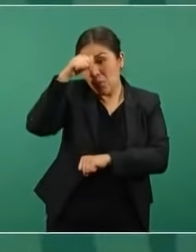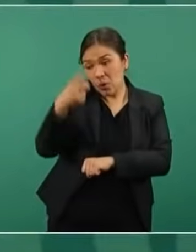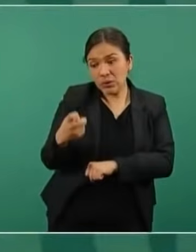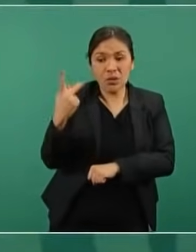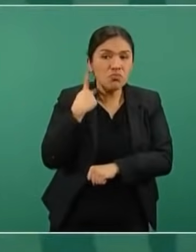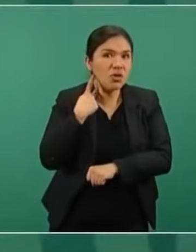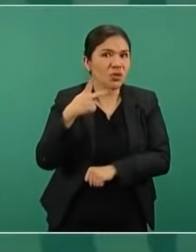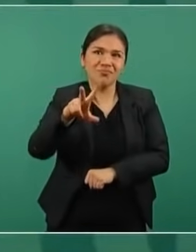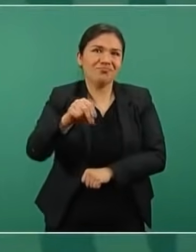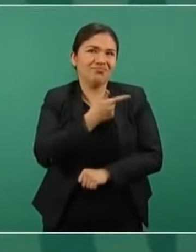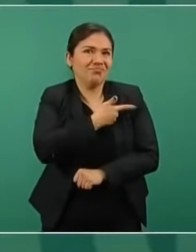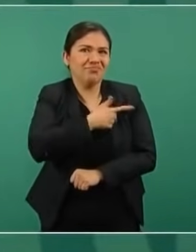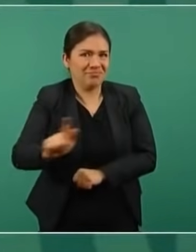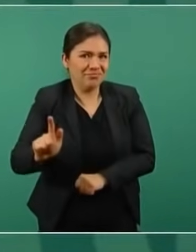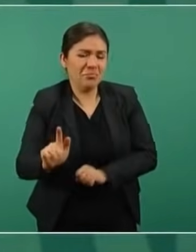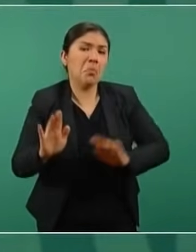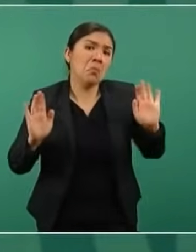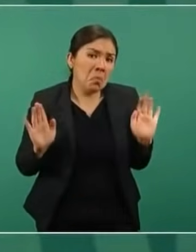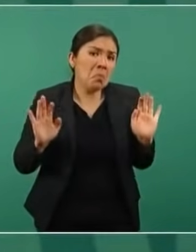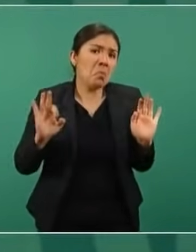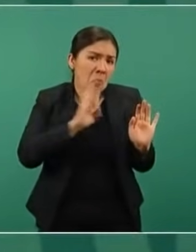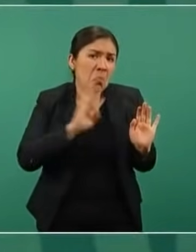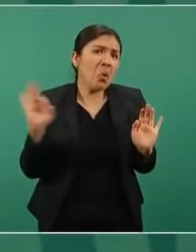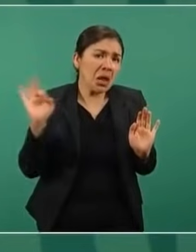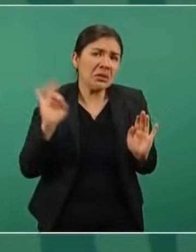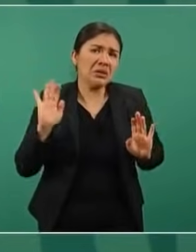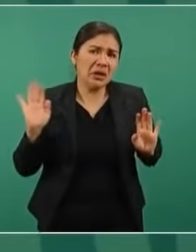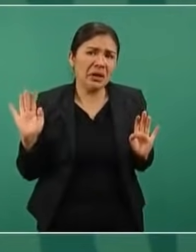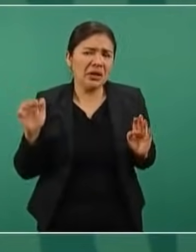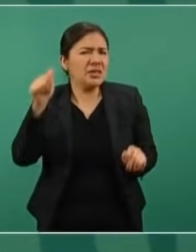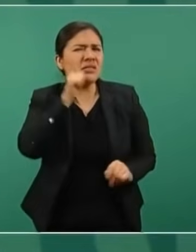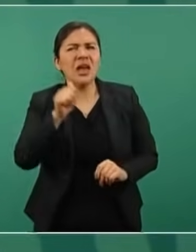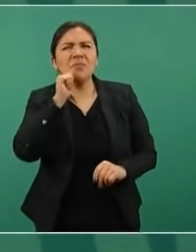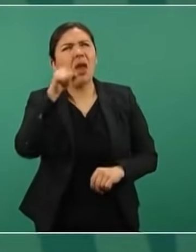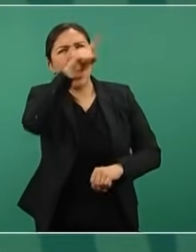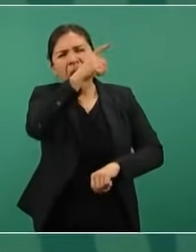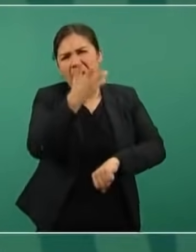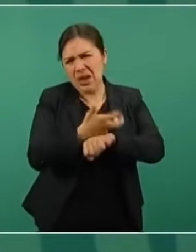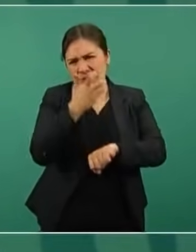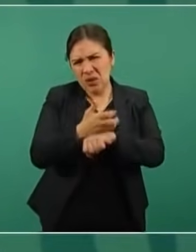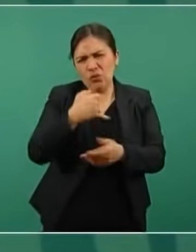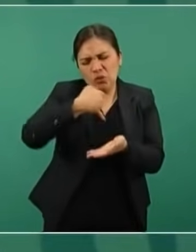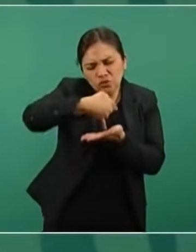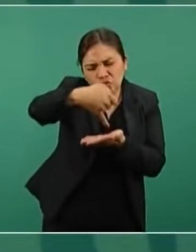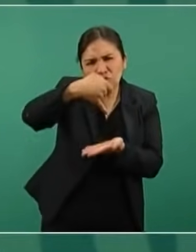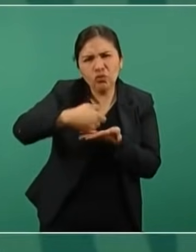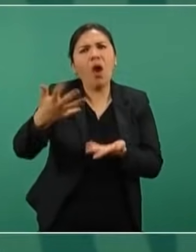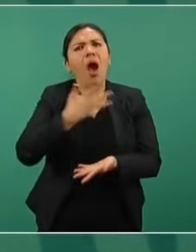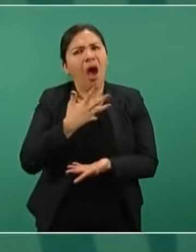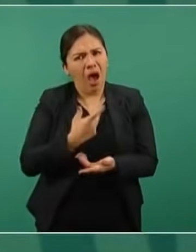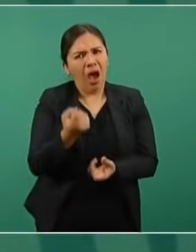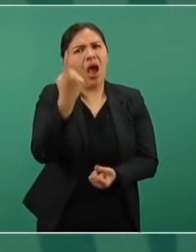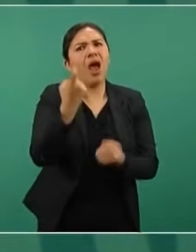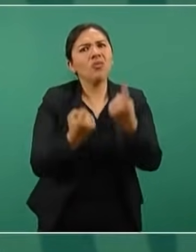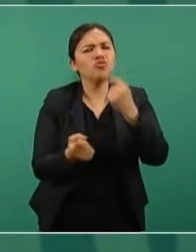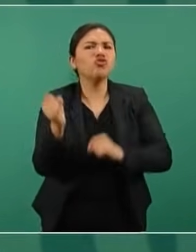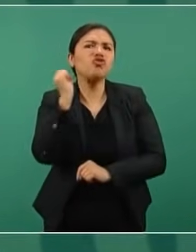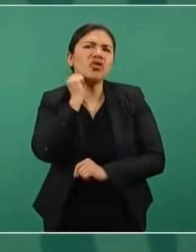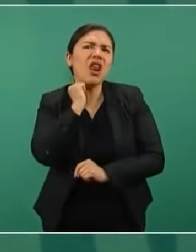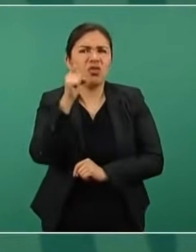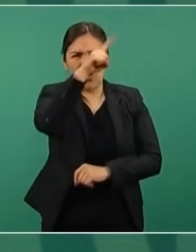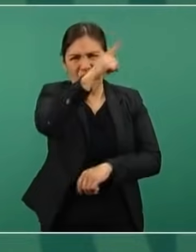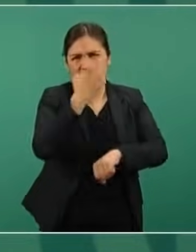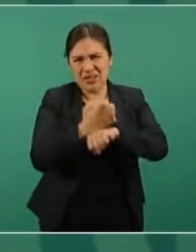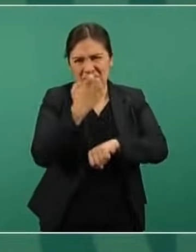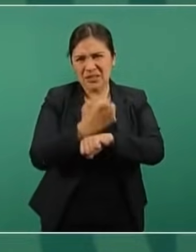ser. Siempre los productores de Estados Unidos, incluso hay senadores en Estados